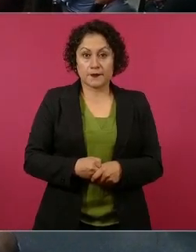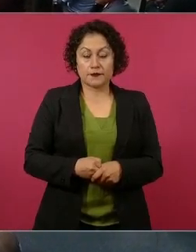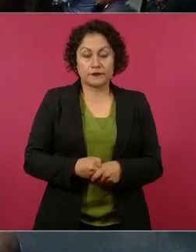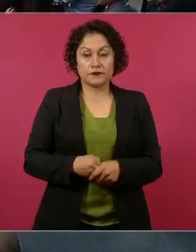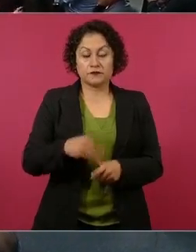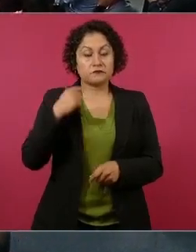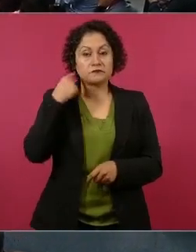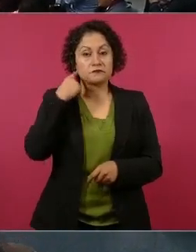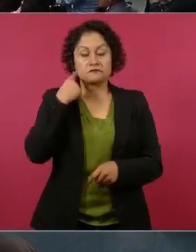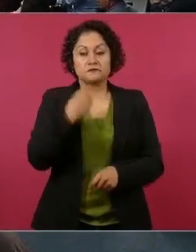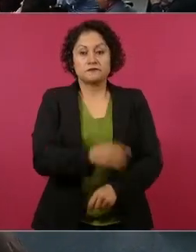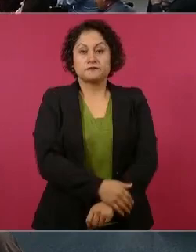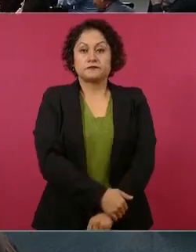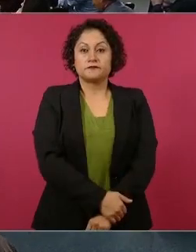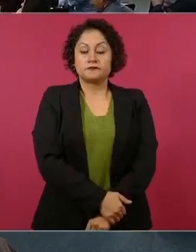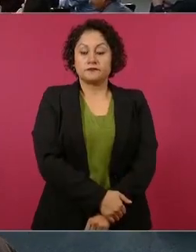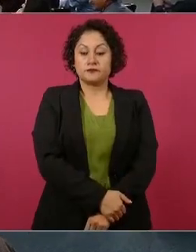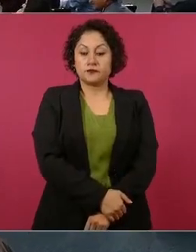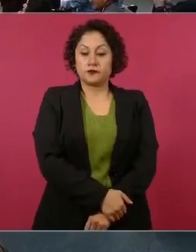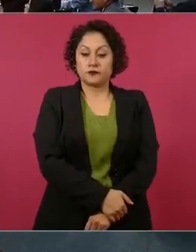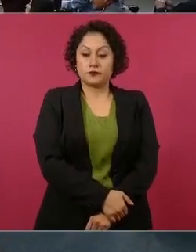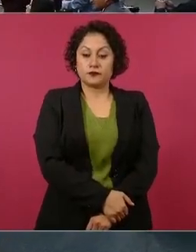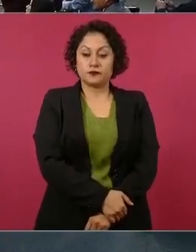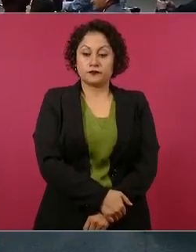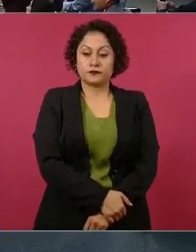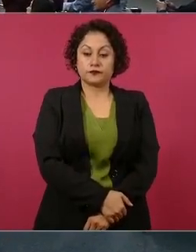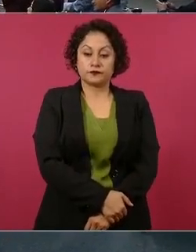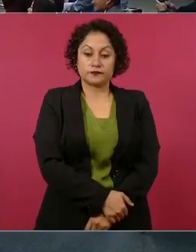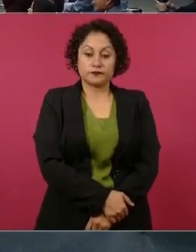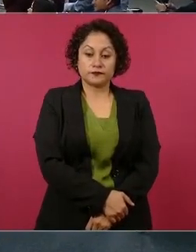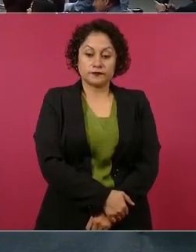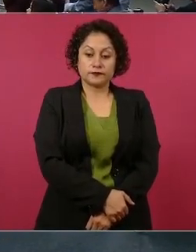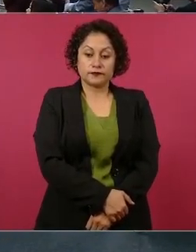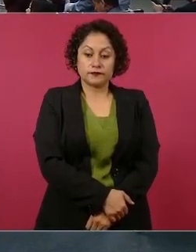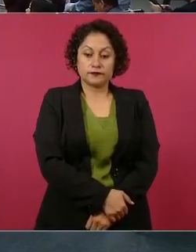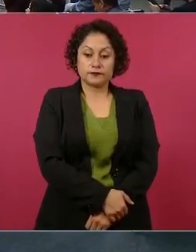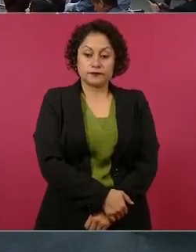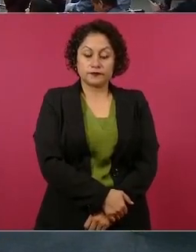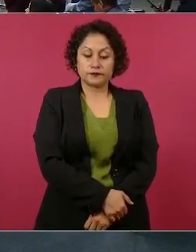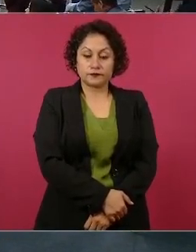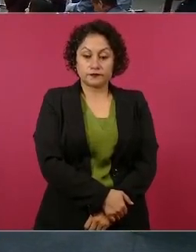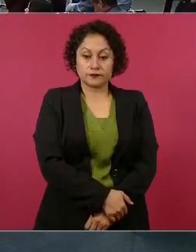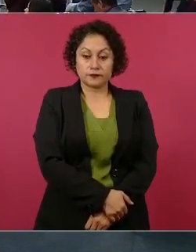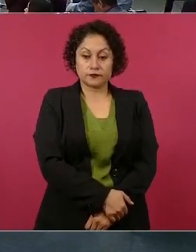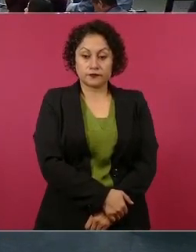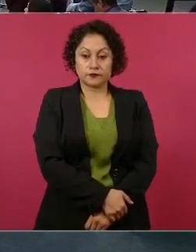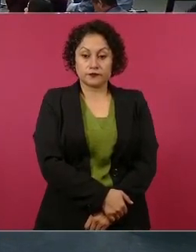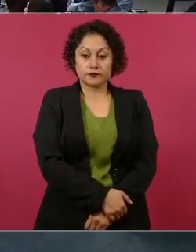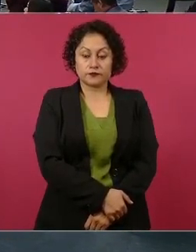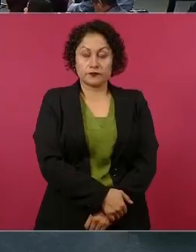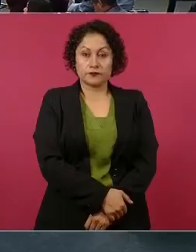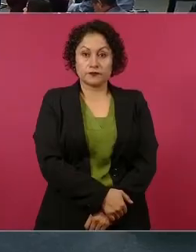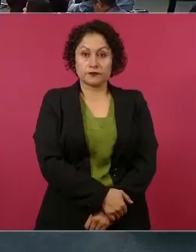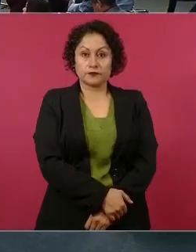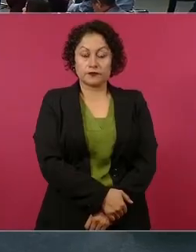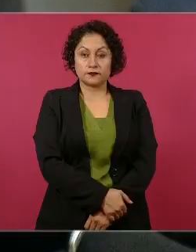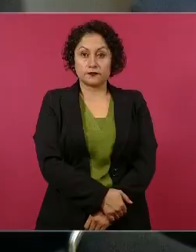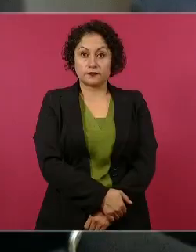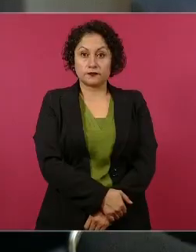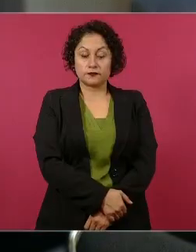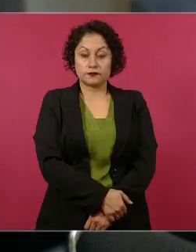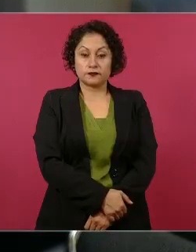mil paquetes de seres domésticos y no se ha informado desde el Ejército de la Marina si los van a entregar o pues ya se terminó esa.